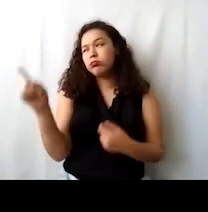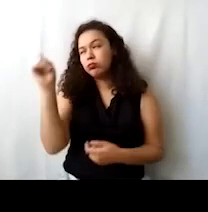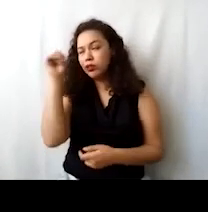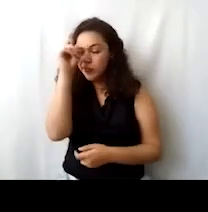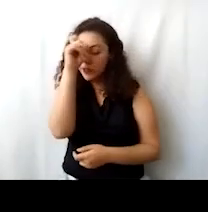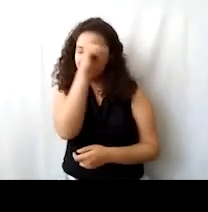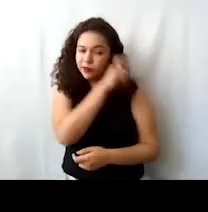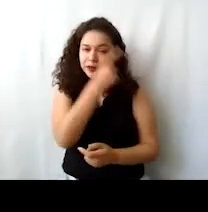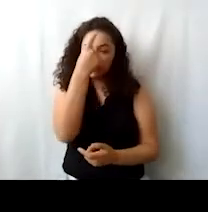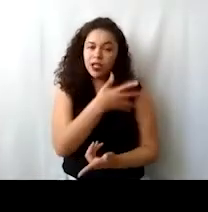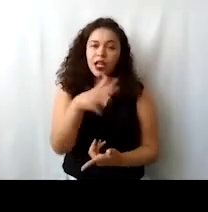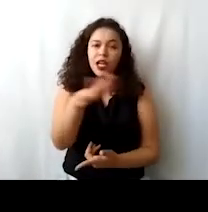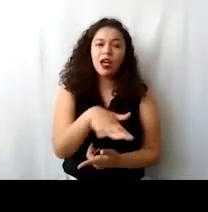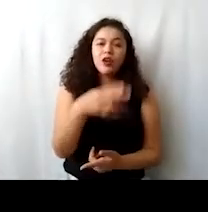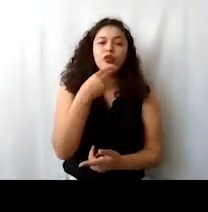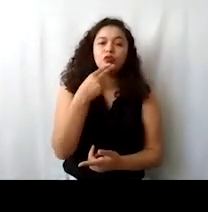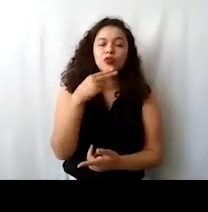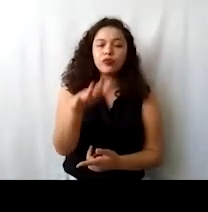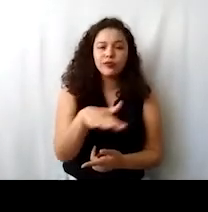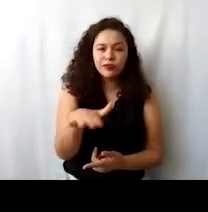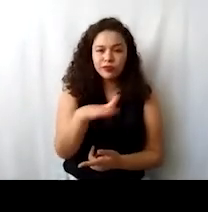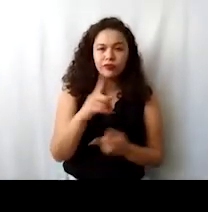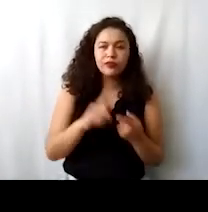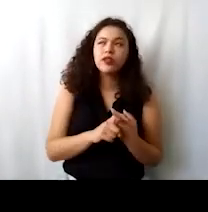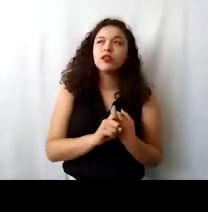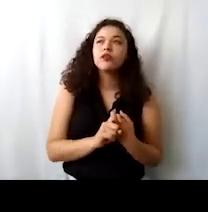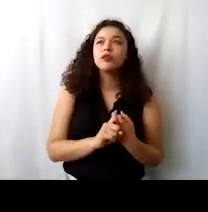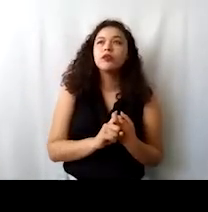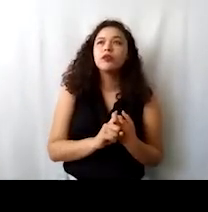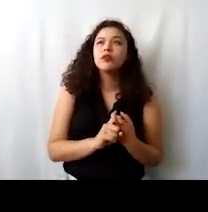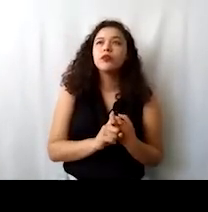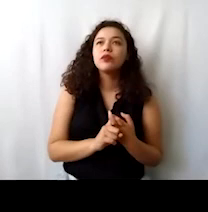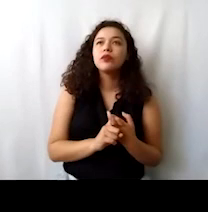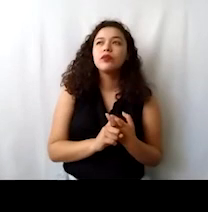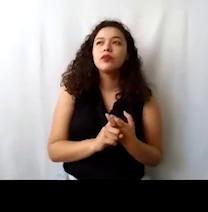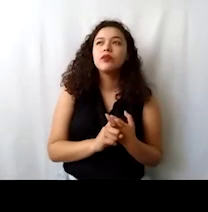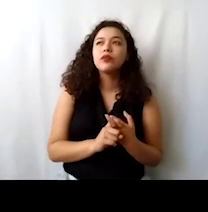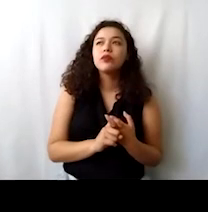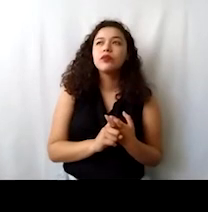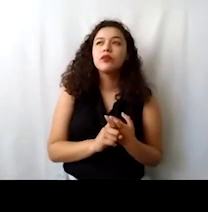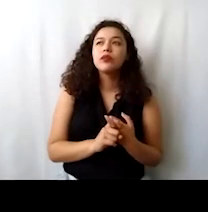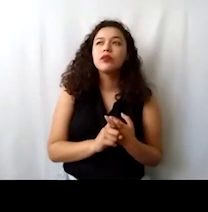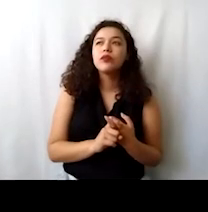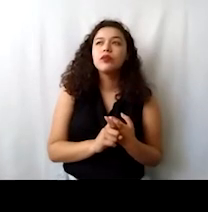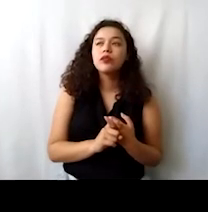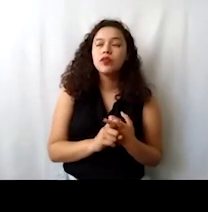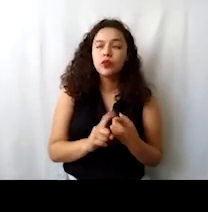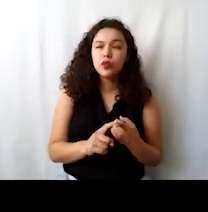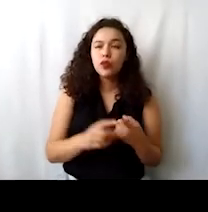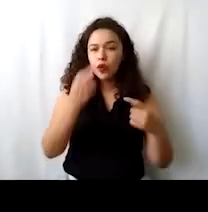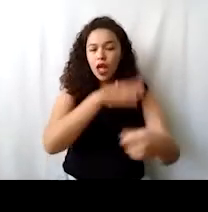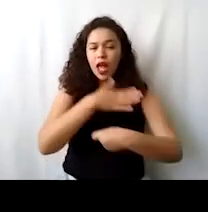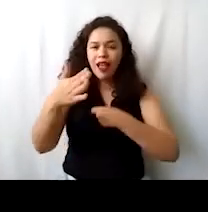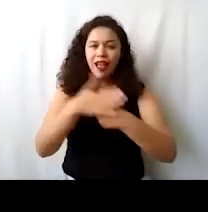un uso de suelo, obtener el aviso de